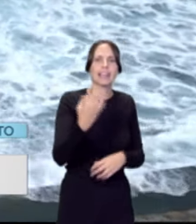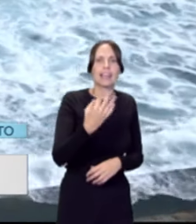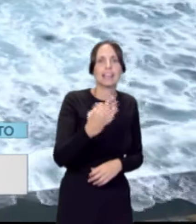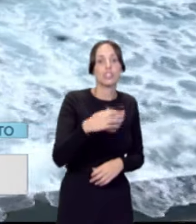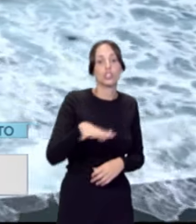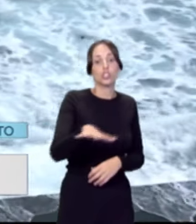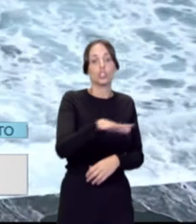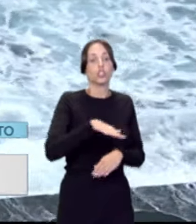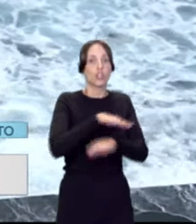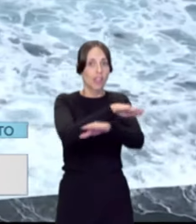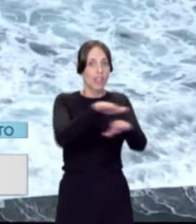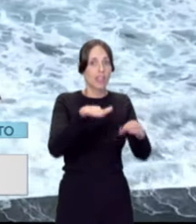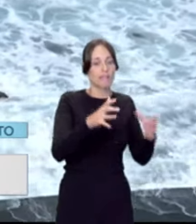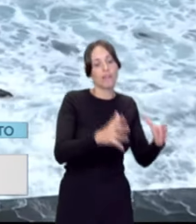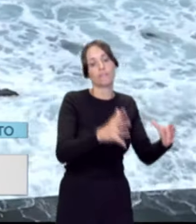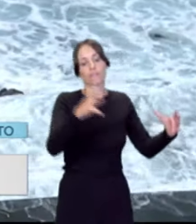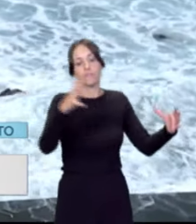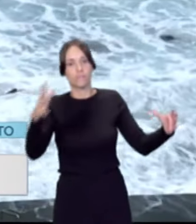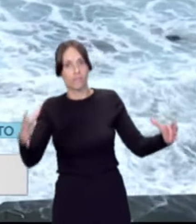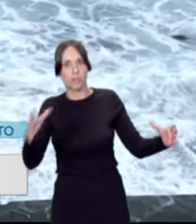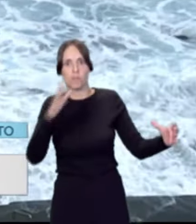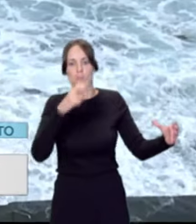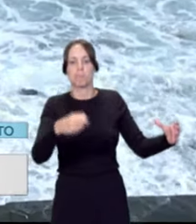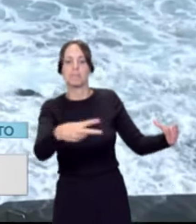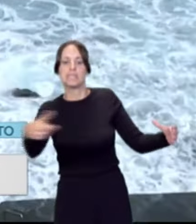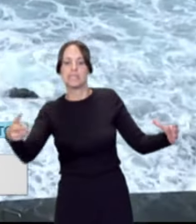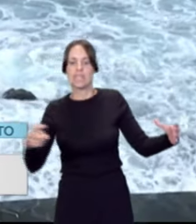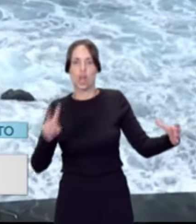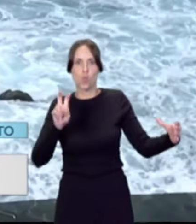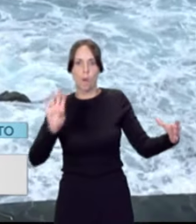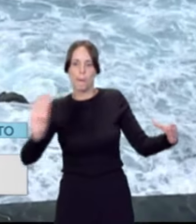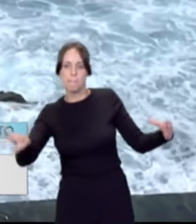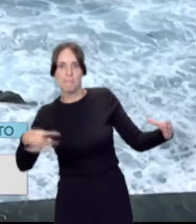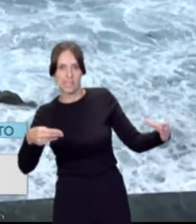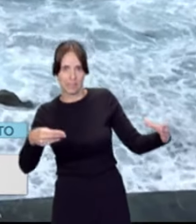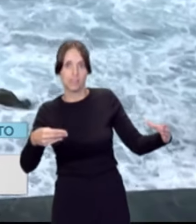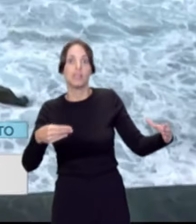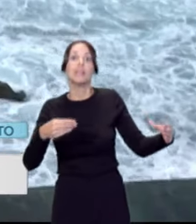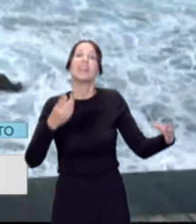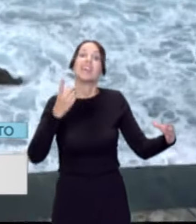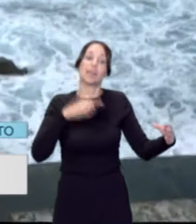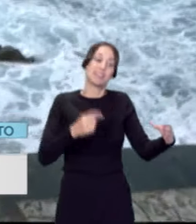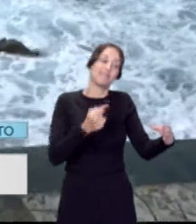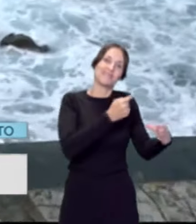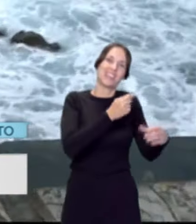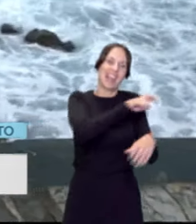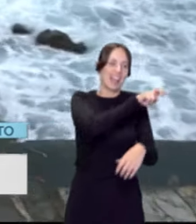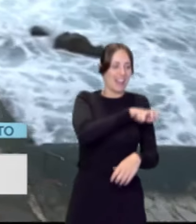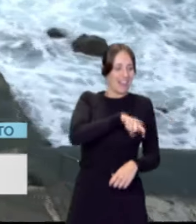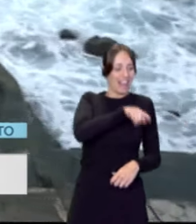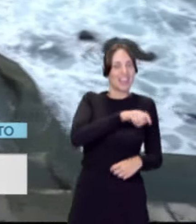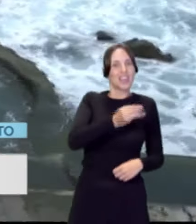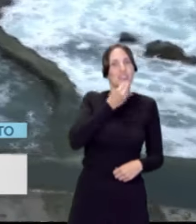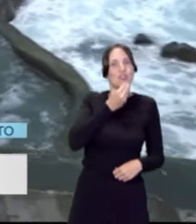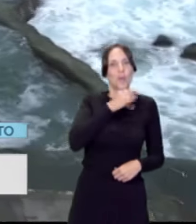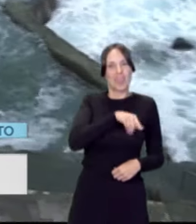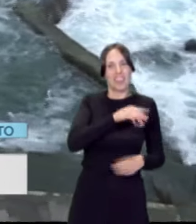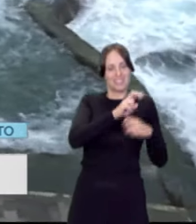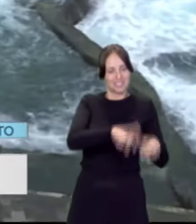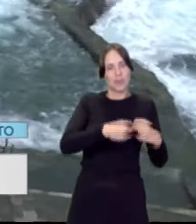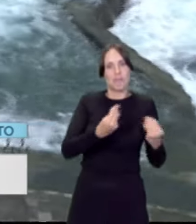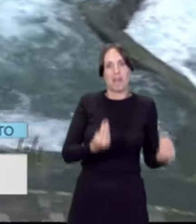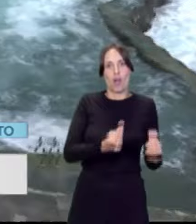la zona de baño con la ejecución del nuevo vaso, sino también la mejora de los merenderos, de la zona, de una zona pues